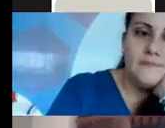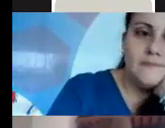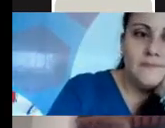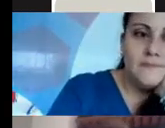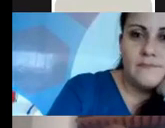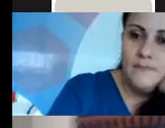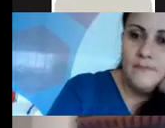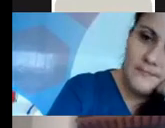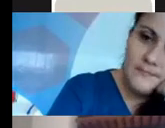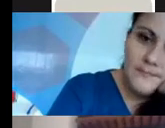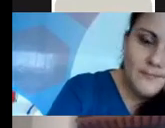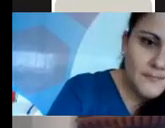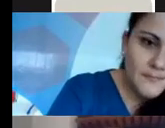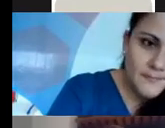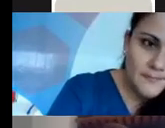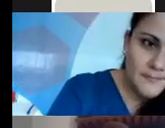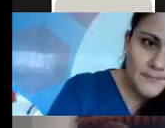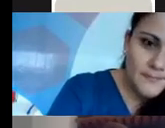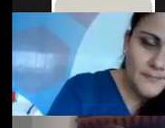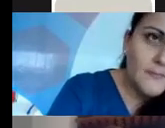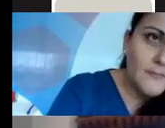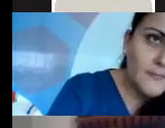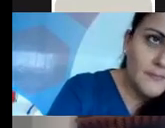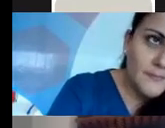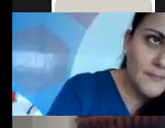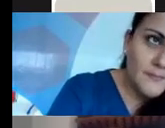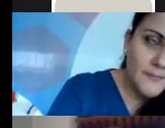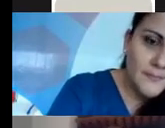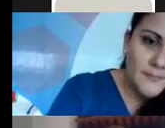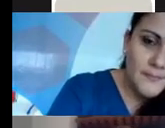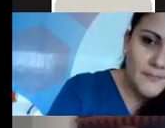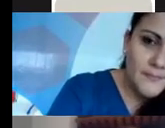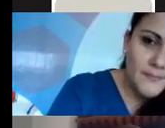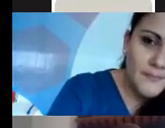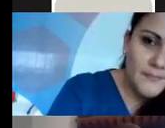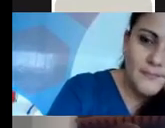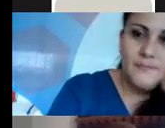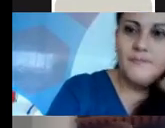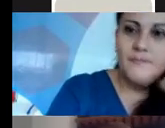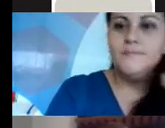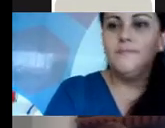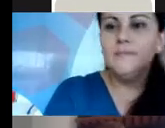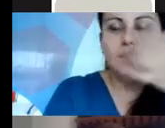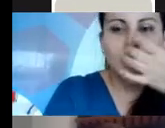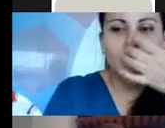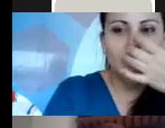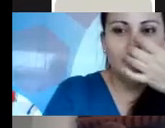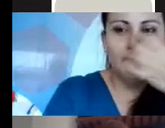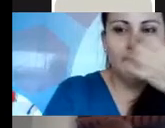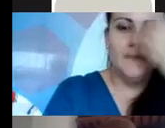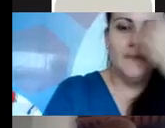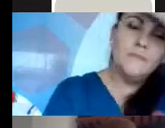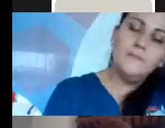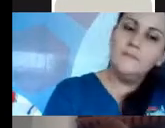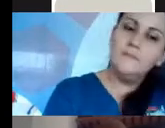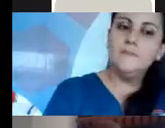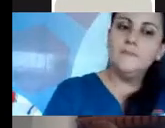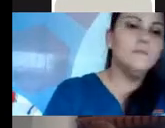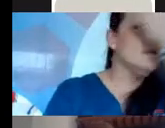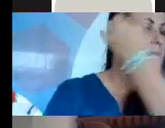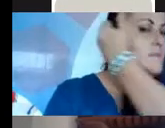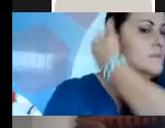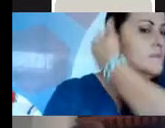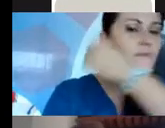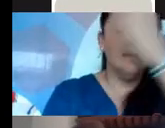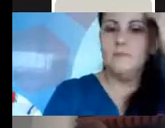gel, por ejemplo, esa con cubitos, en la zona de la tuberosidad isquiática como para compensar el aumento de temperatura que me va a